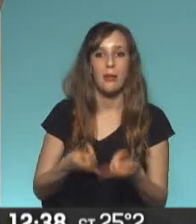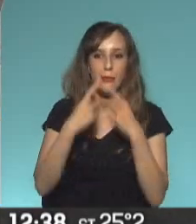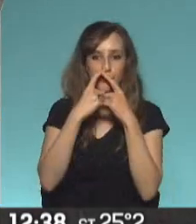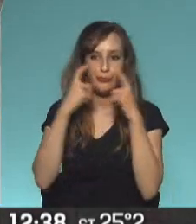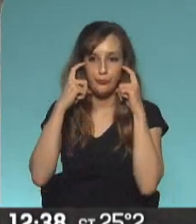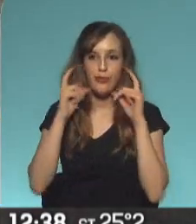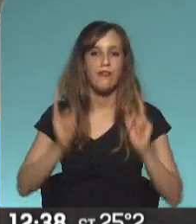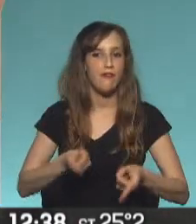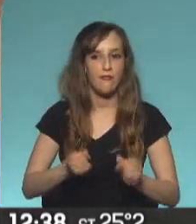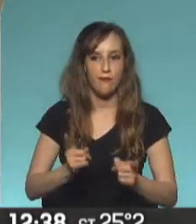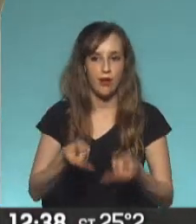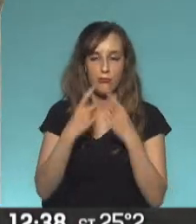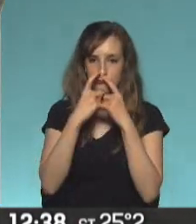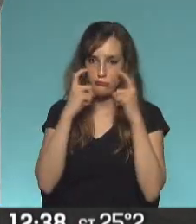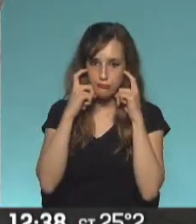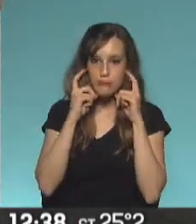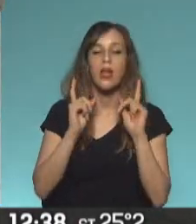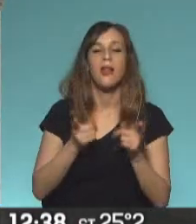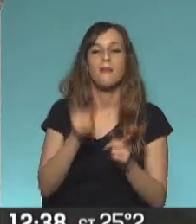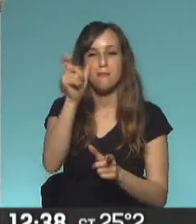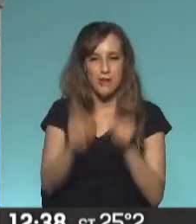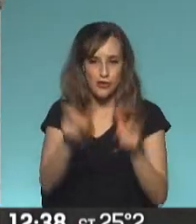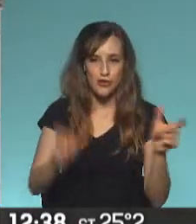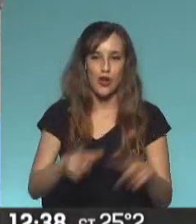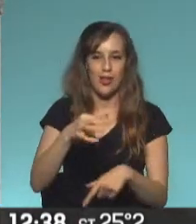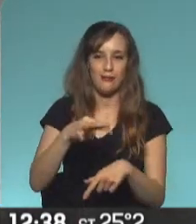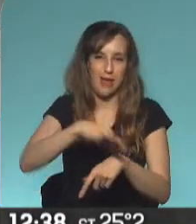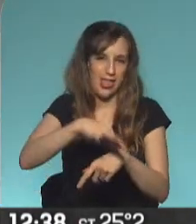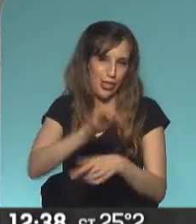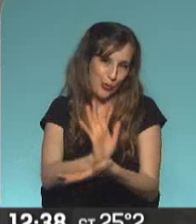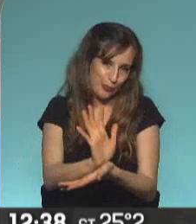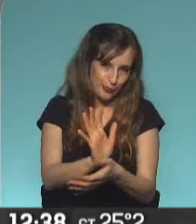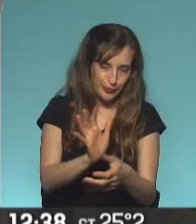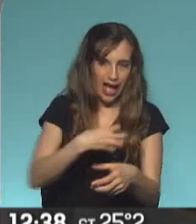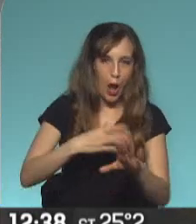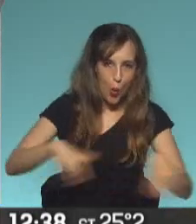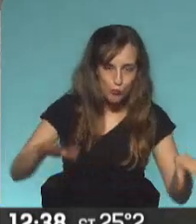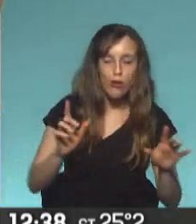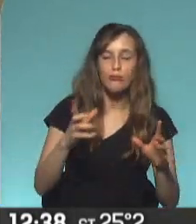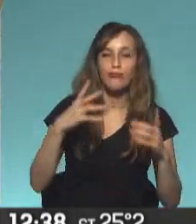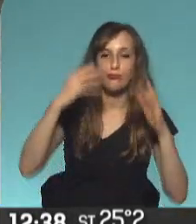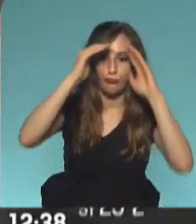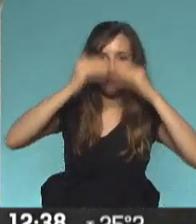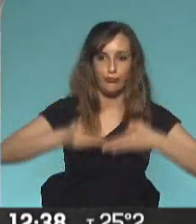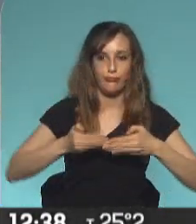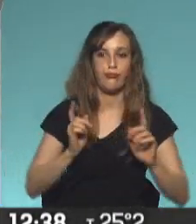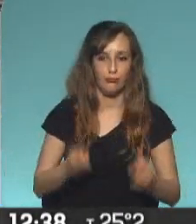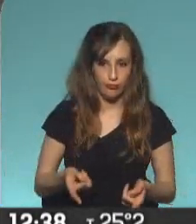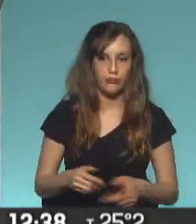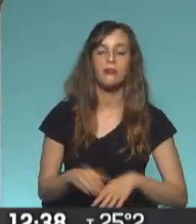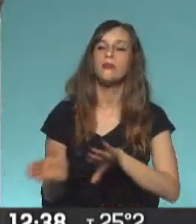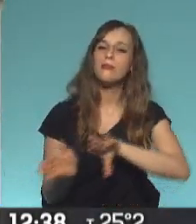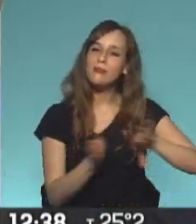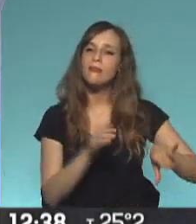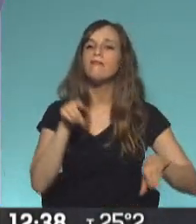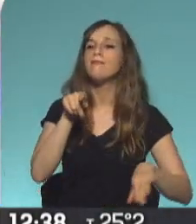sacar hasta la práctica, las mascarillas que podemos ver que también son de carácter obligatorio todo el tiempo. Pero estamos con Alejandra, ella prepara a los